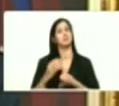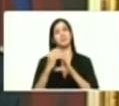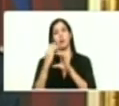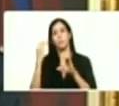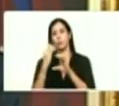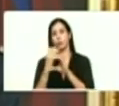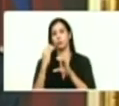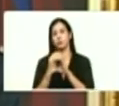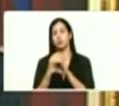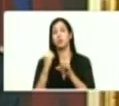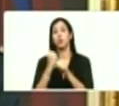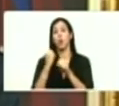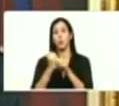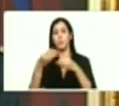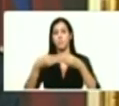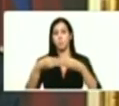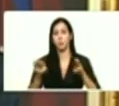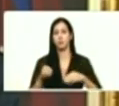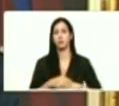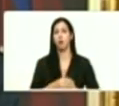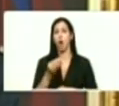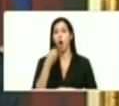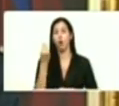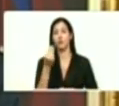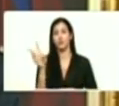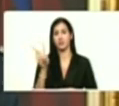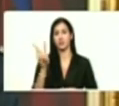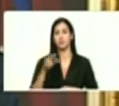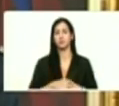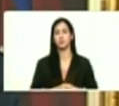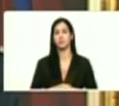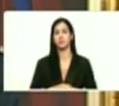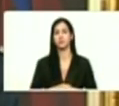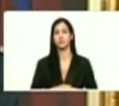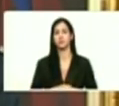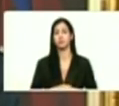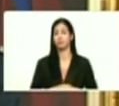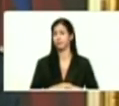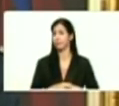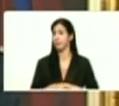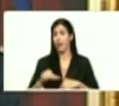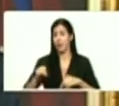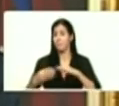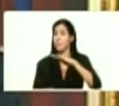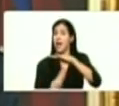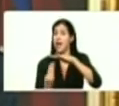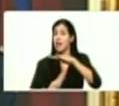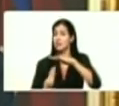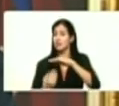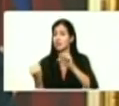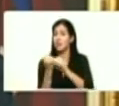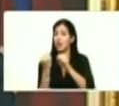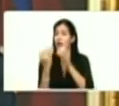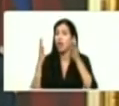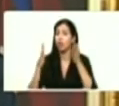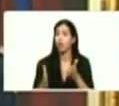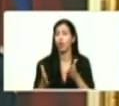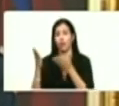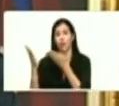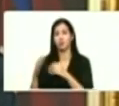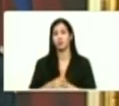y obras públicas? joven venezolano que viene de la clase obrera colega del metro de Caracas